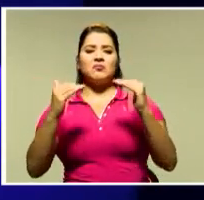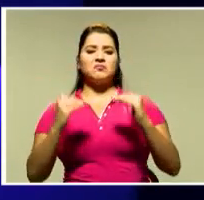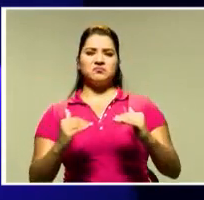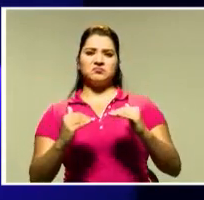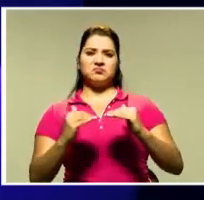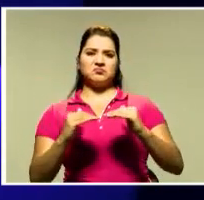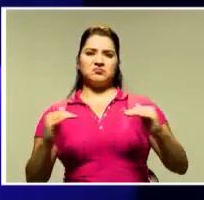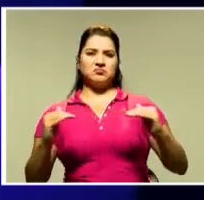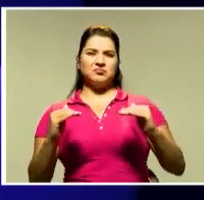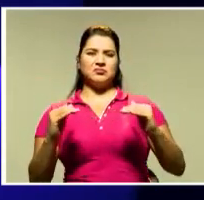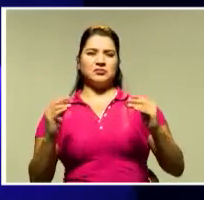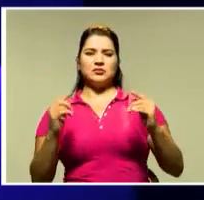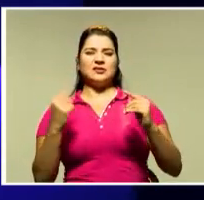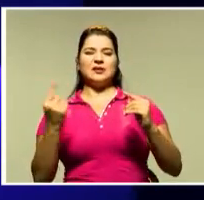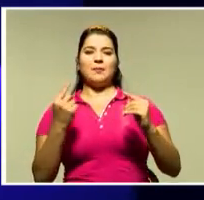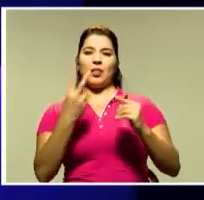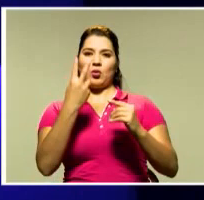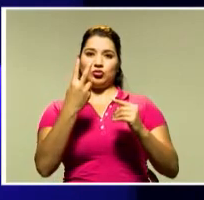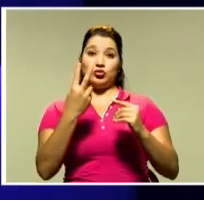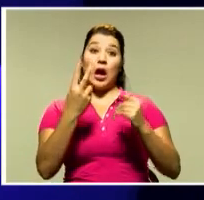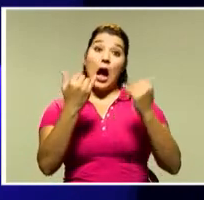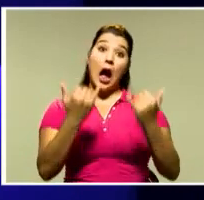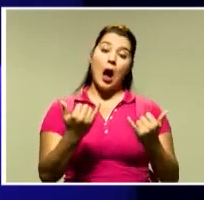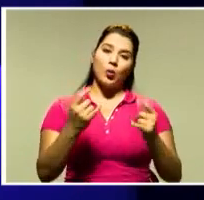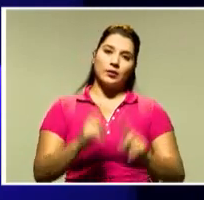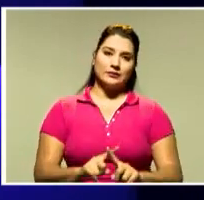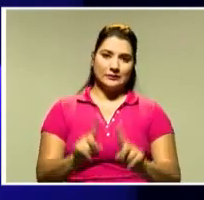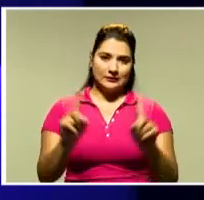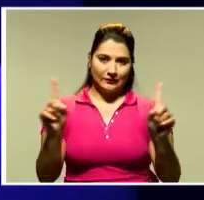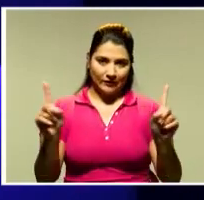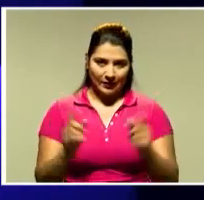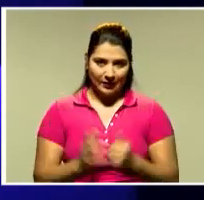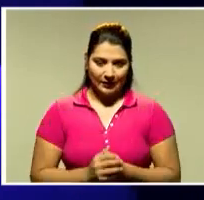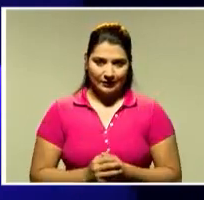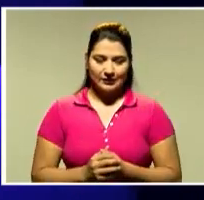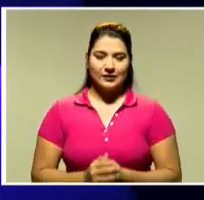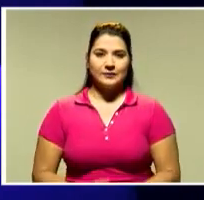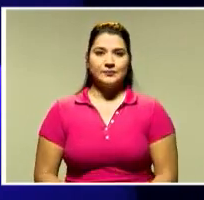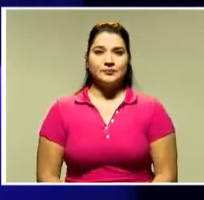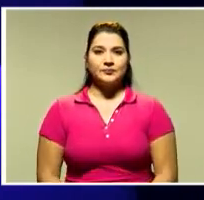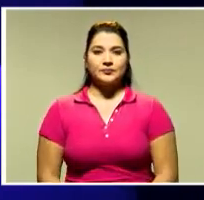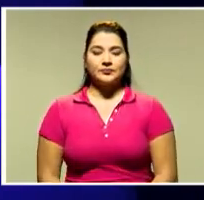Congreso. El de hoy es un escenario político muy diferente,